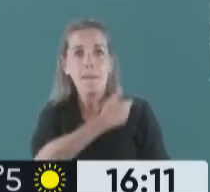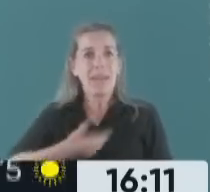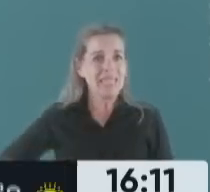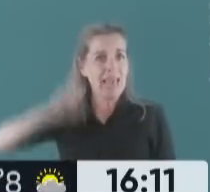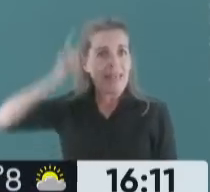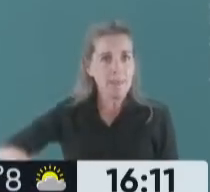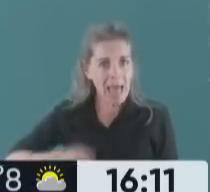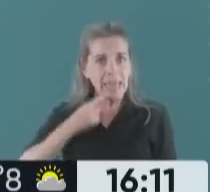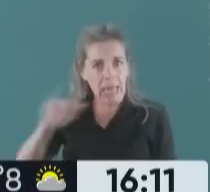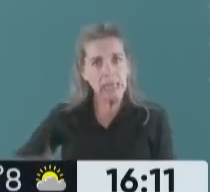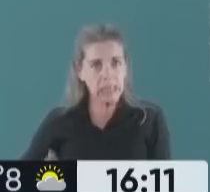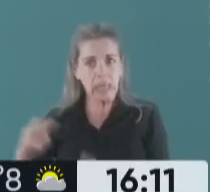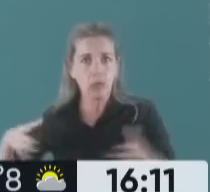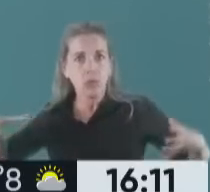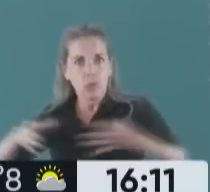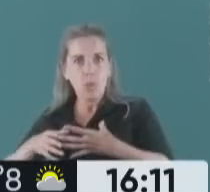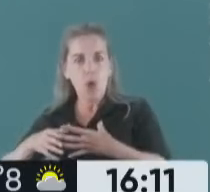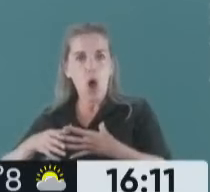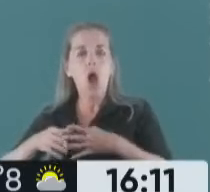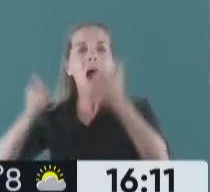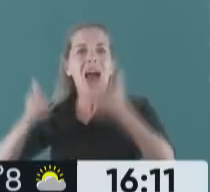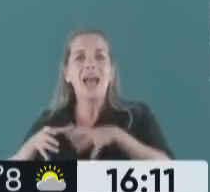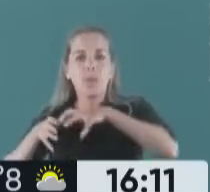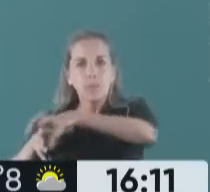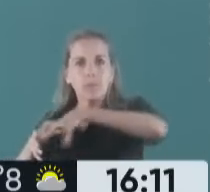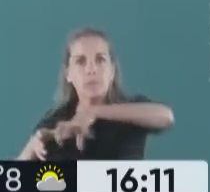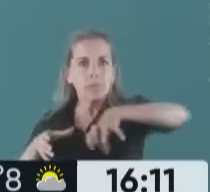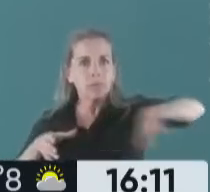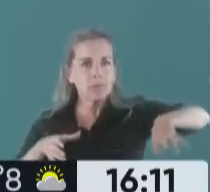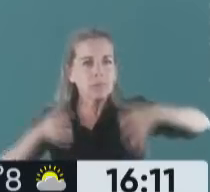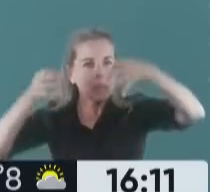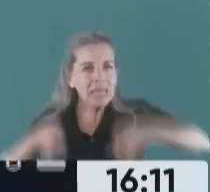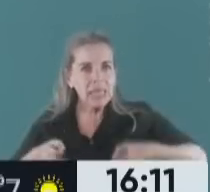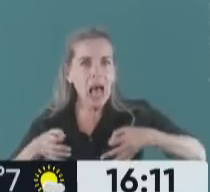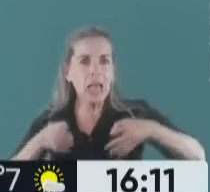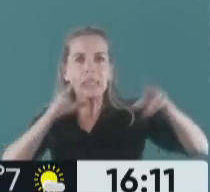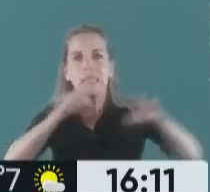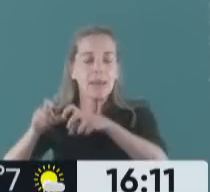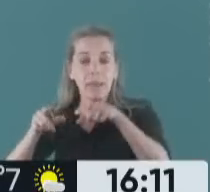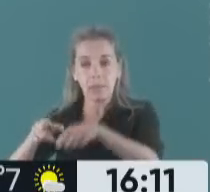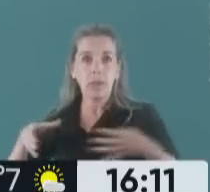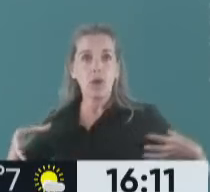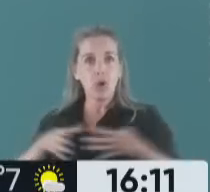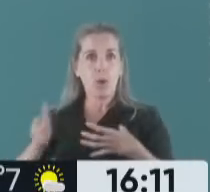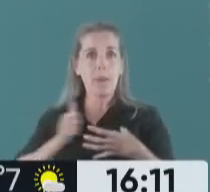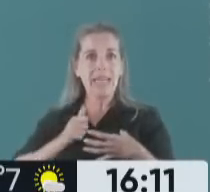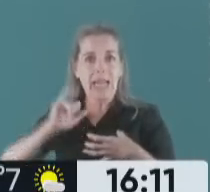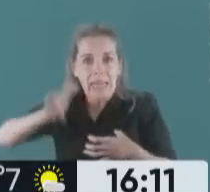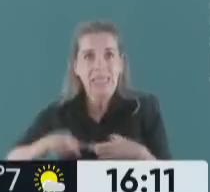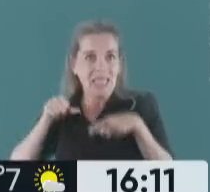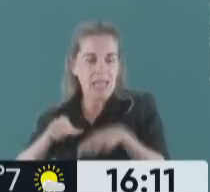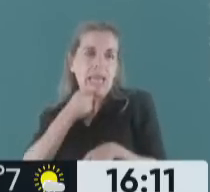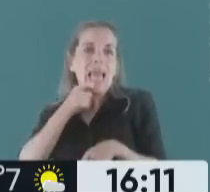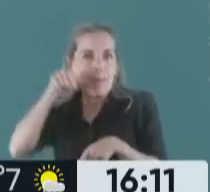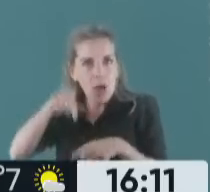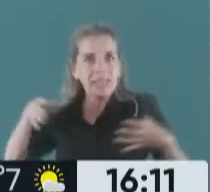de la Nación, tienen algunas de sus divisiones, algunos de sus cuerpos especializados en este tipo de situaciones y